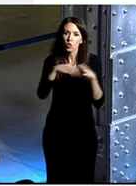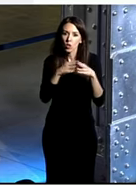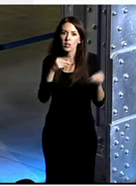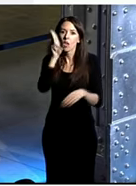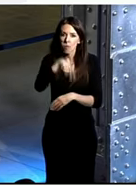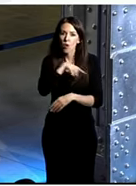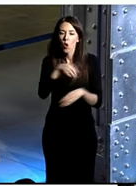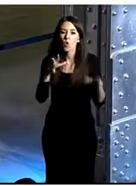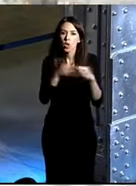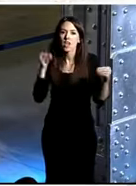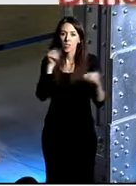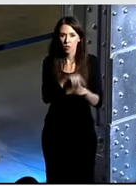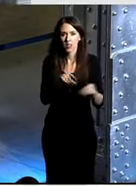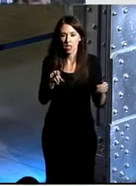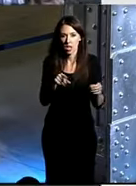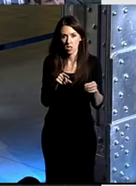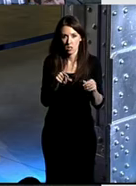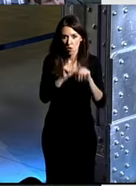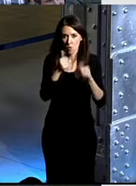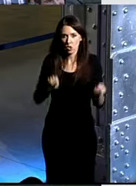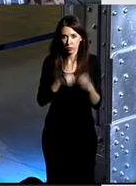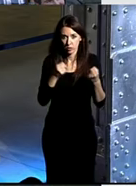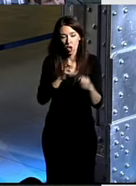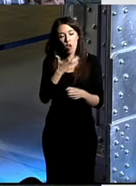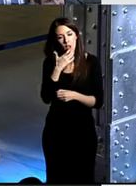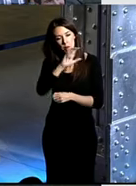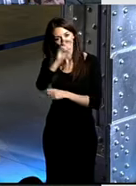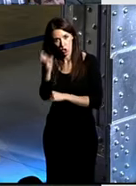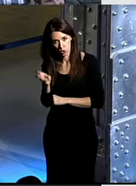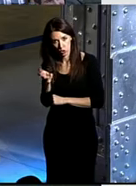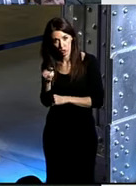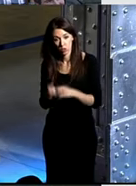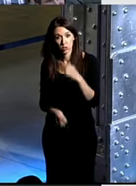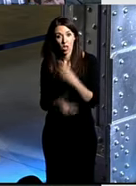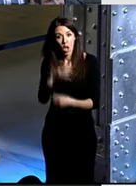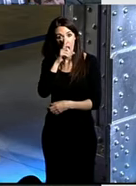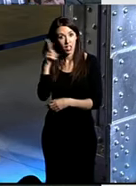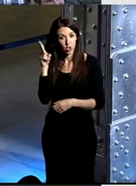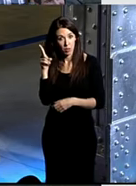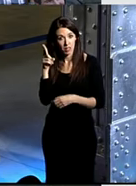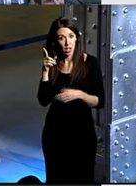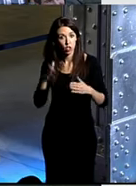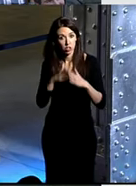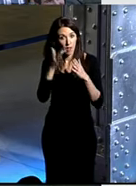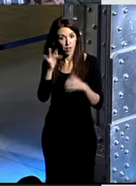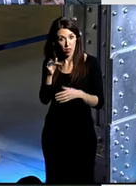Eso es una universidad disruptiva. Pero tenemos otros ejemplos. Se creó el año pasado en San Francisco la